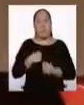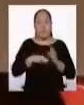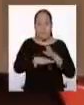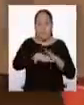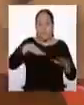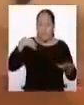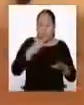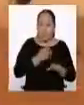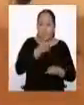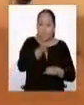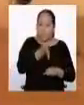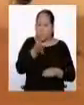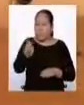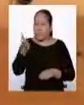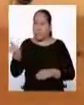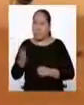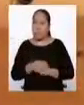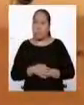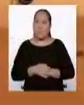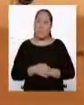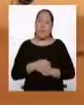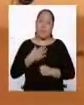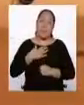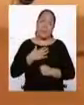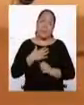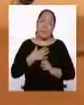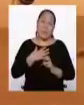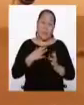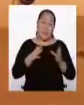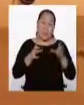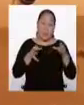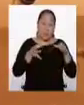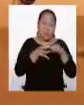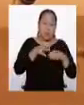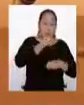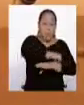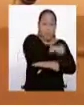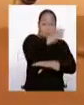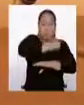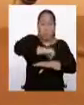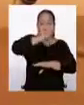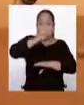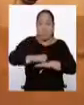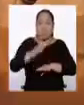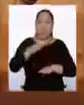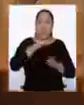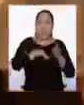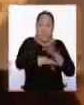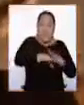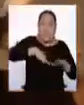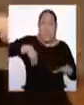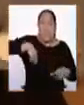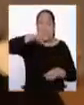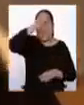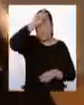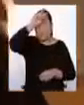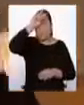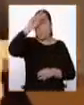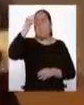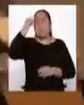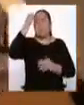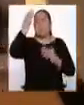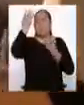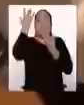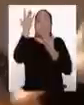salí y empecé la búsqueda, salgo obviamente de mi mundo andino, salgo de Perú, salgo con todas estas